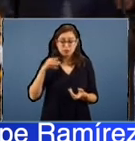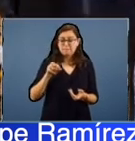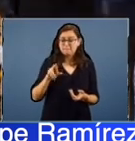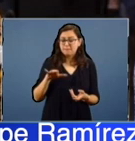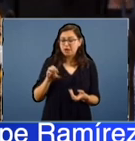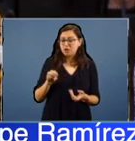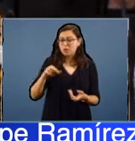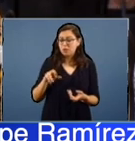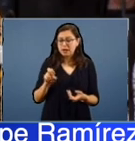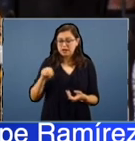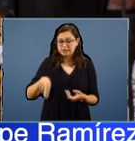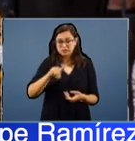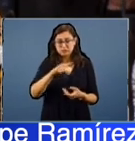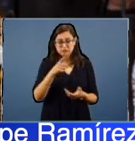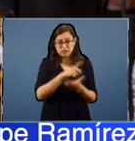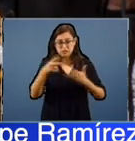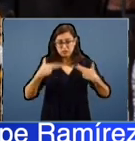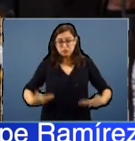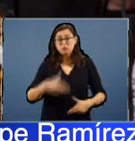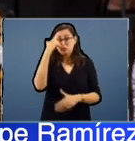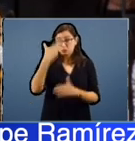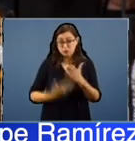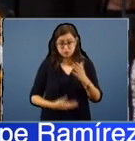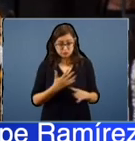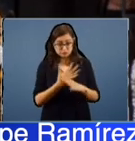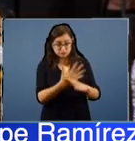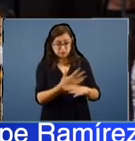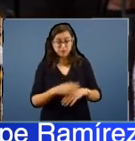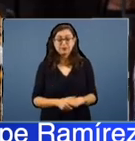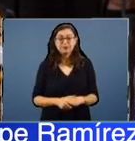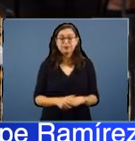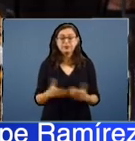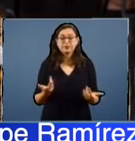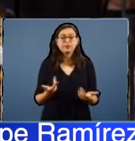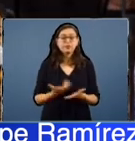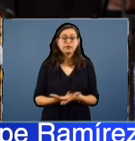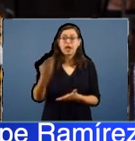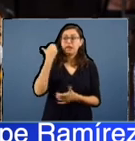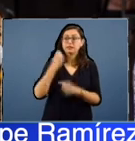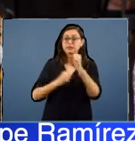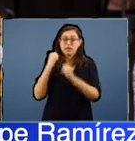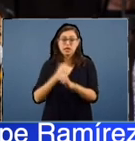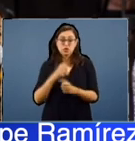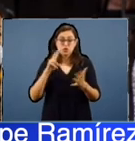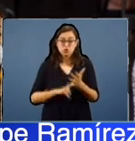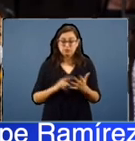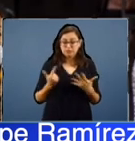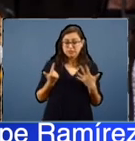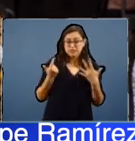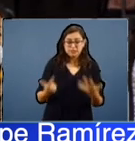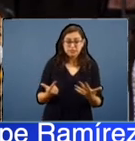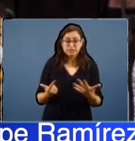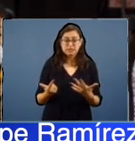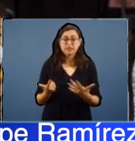Preguntarle, ella lo que ayer mencionaba es que cuando usted estaba como ministra, esto en 2007, que se votó